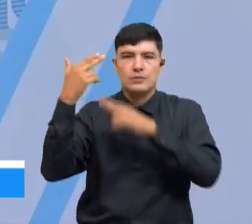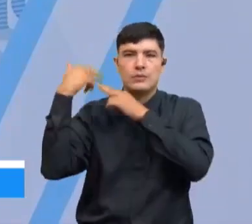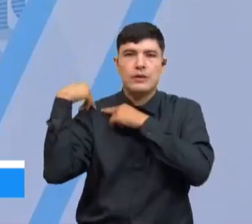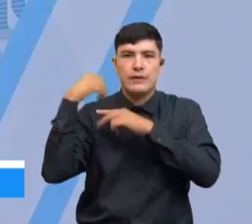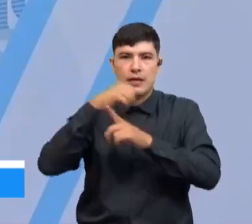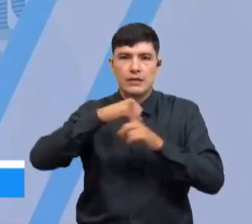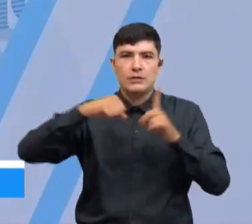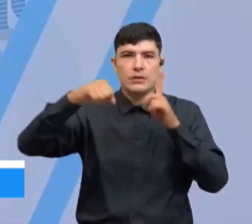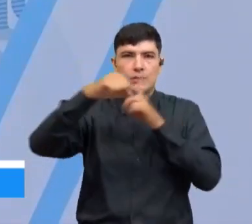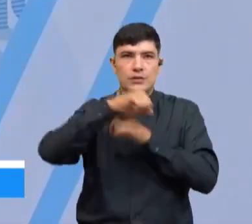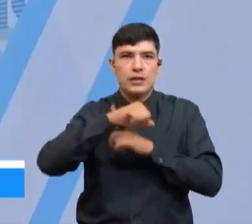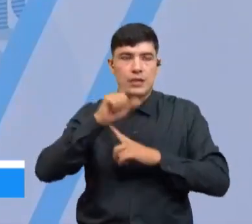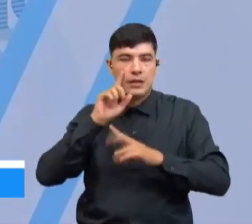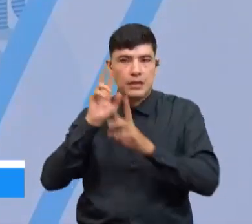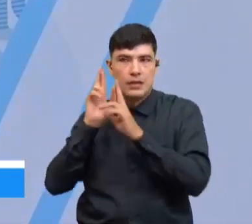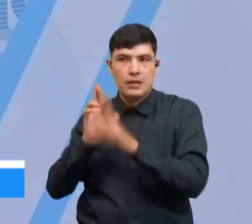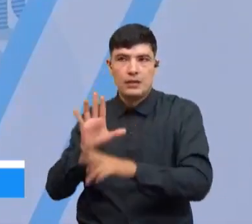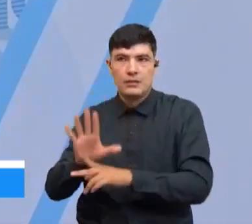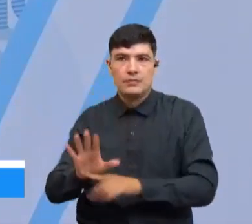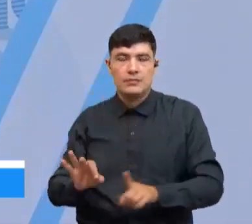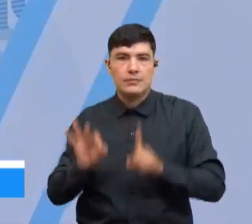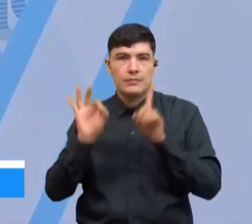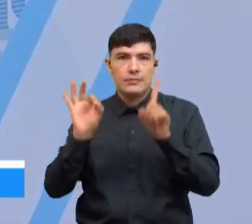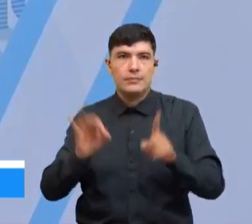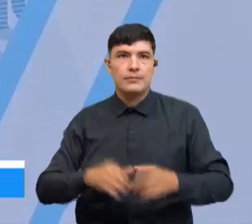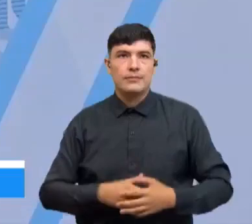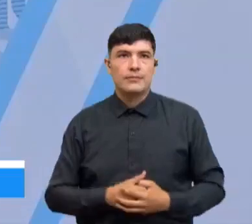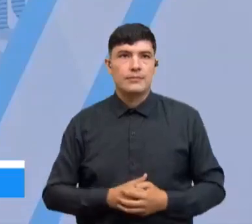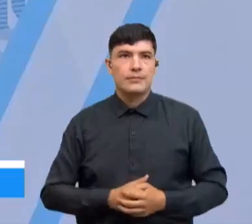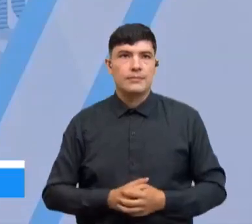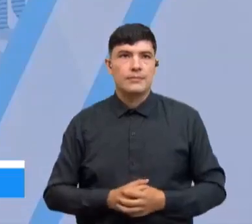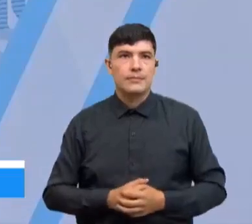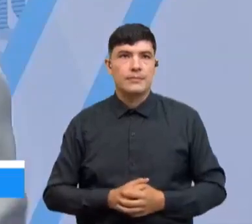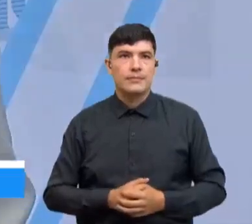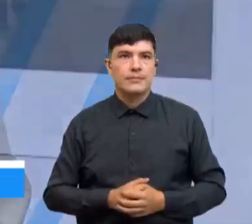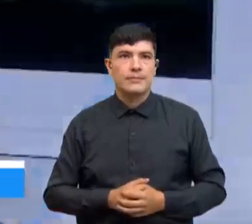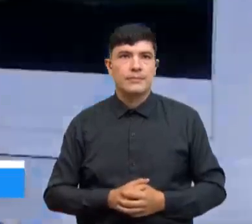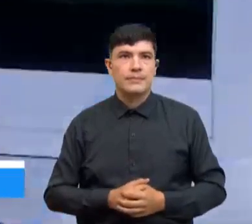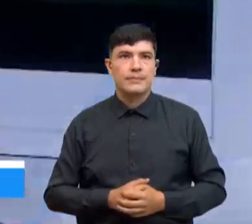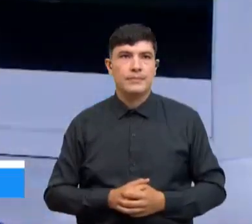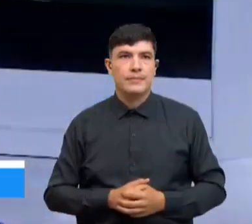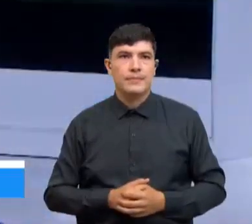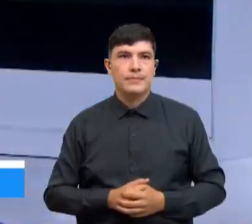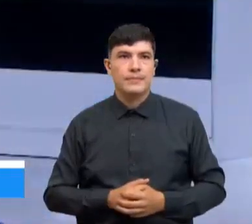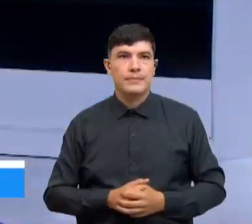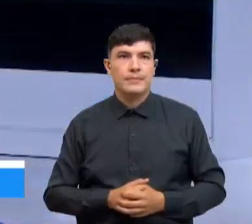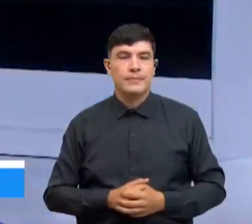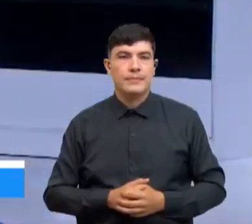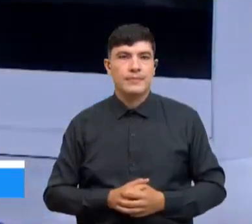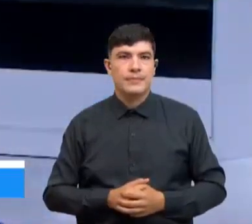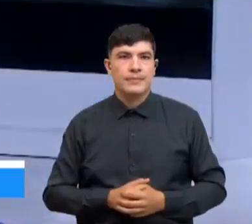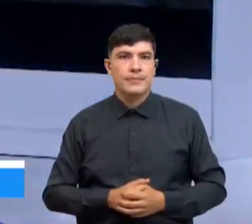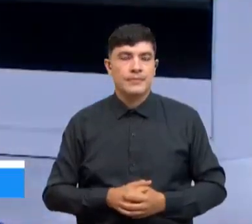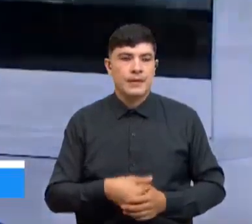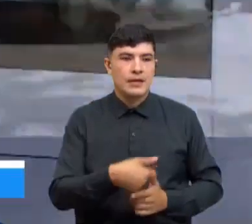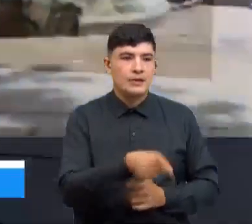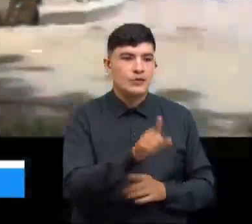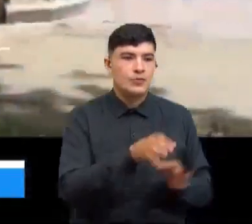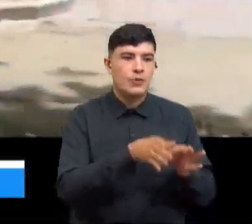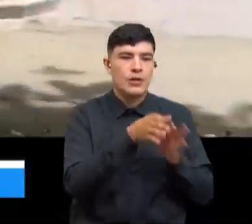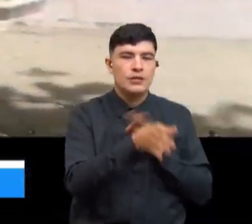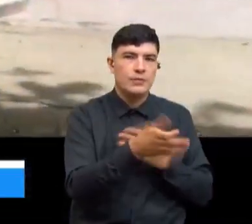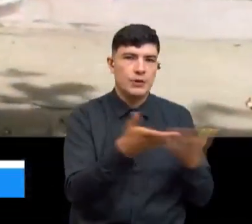y arrojemos las basuras únicamente en los lugares establecidos. Ahora continuamos desde el municipio de